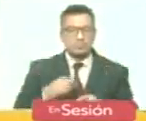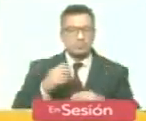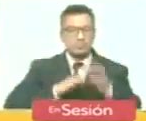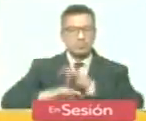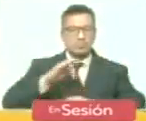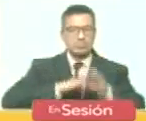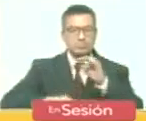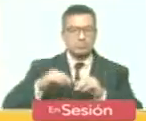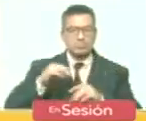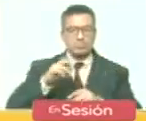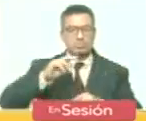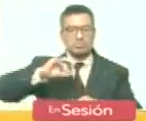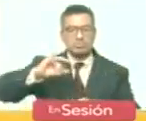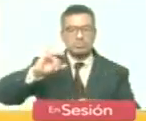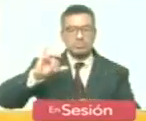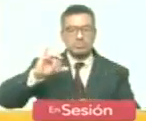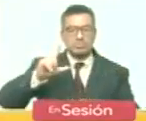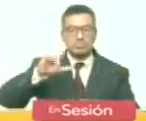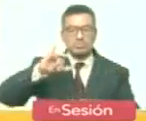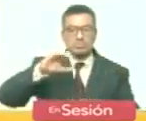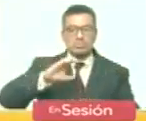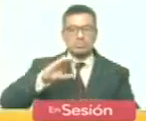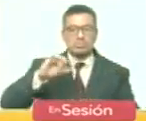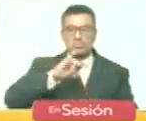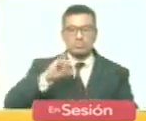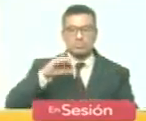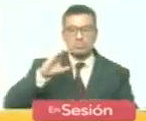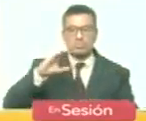el poeta Juan Lizcano en